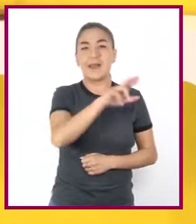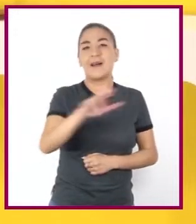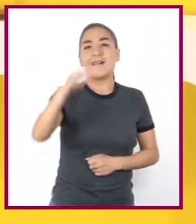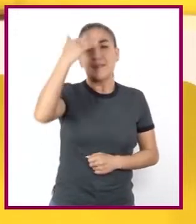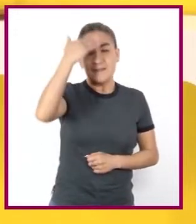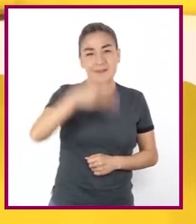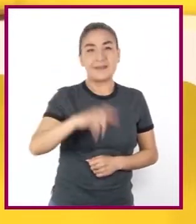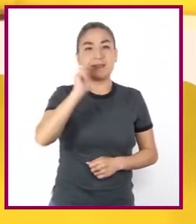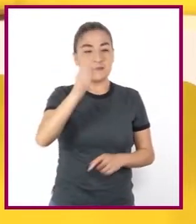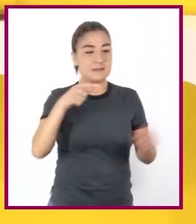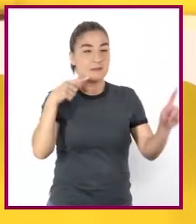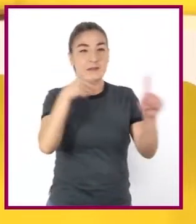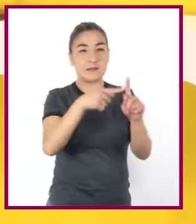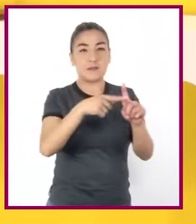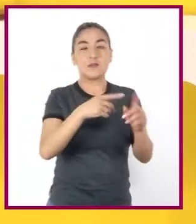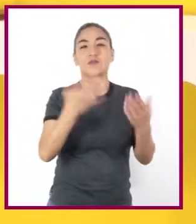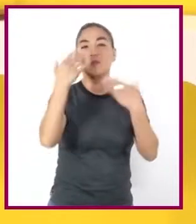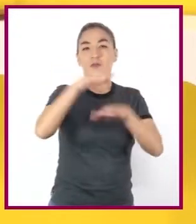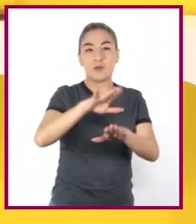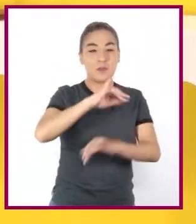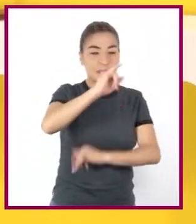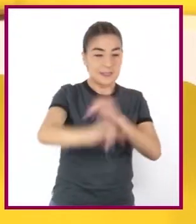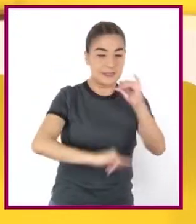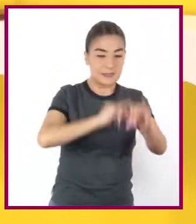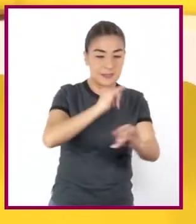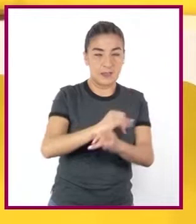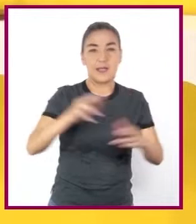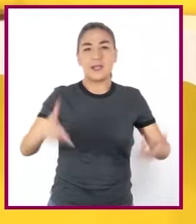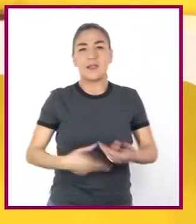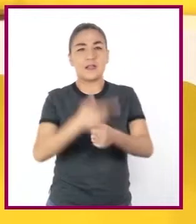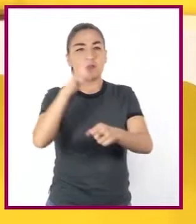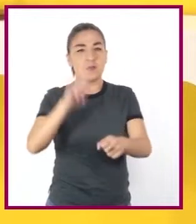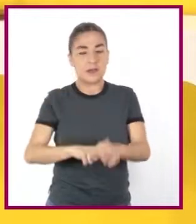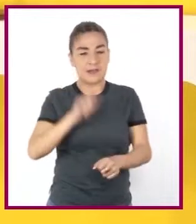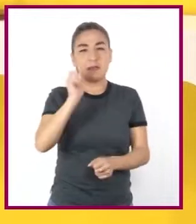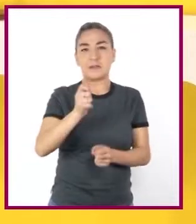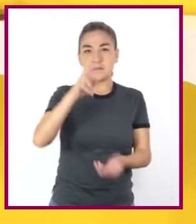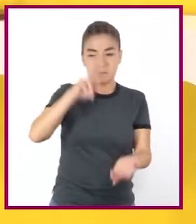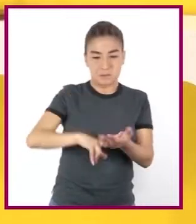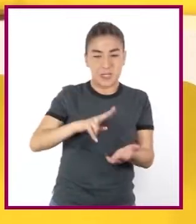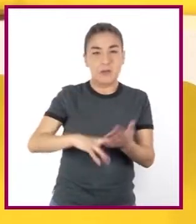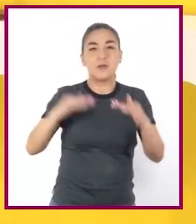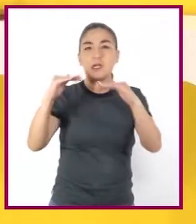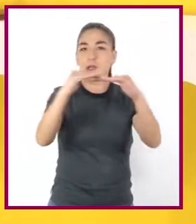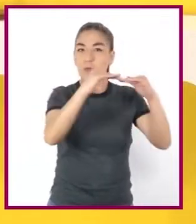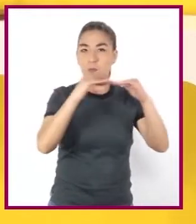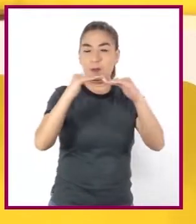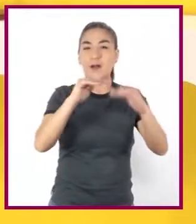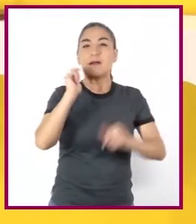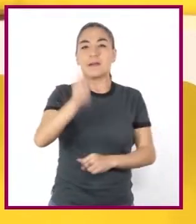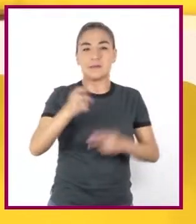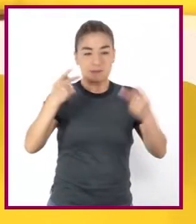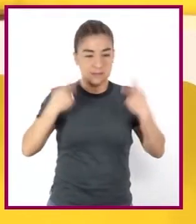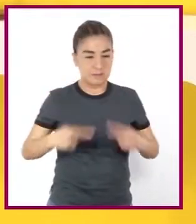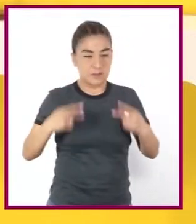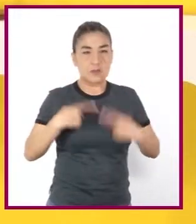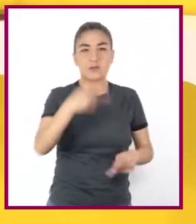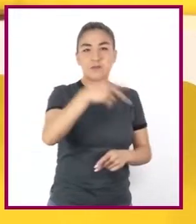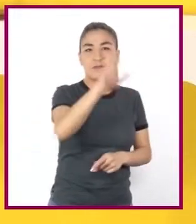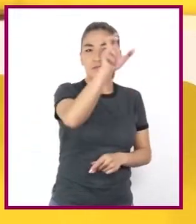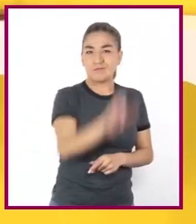la perspectiva internacional y nacional, el valor de la igualdad de las personas en dignidad y